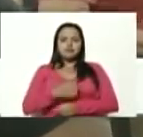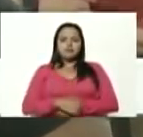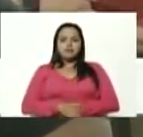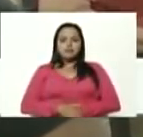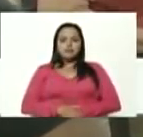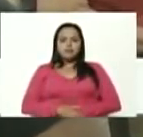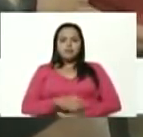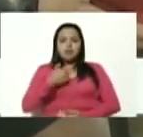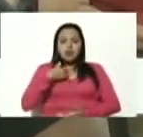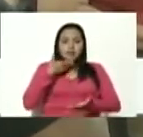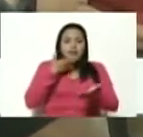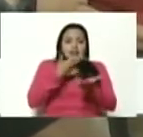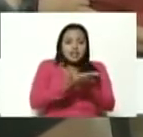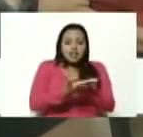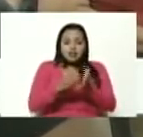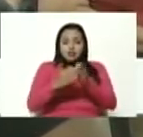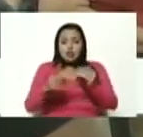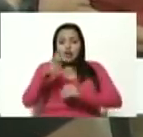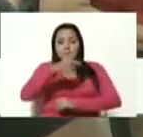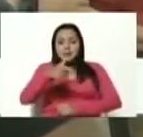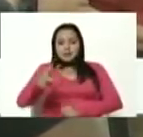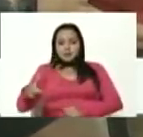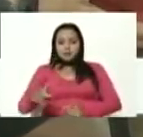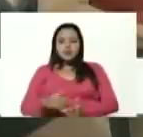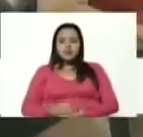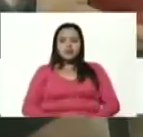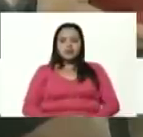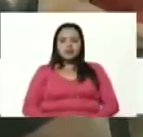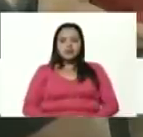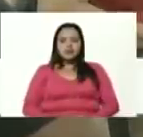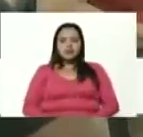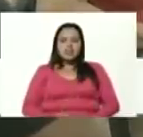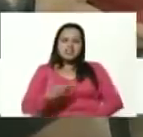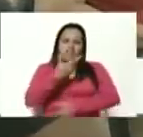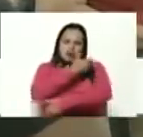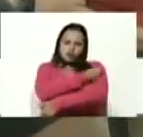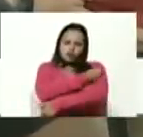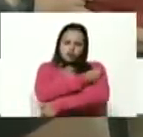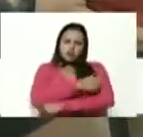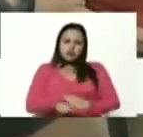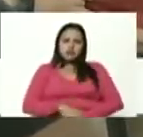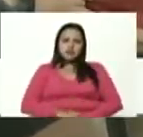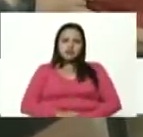Yo le pediría a todas las personas que se vacunen.